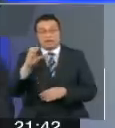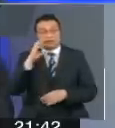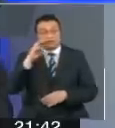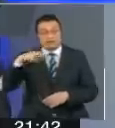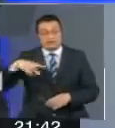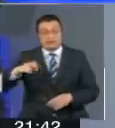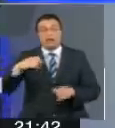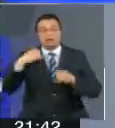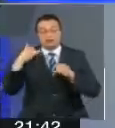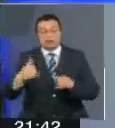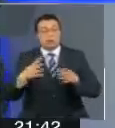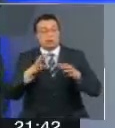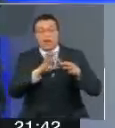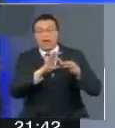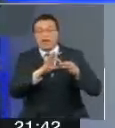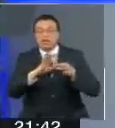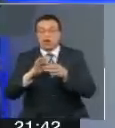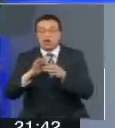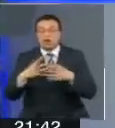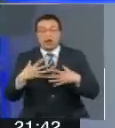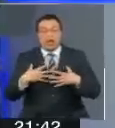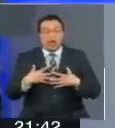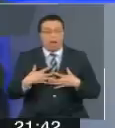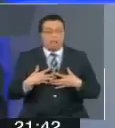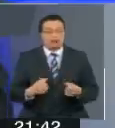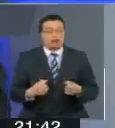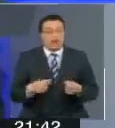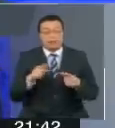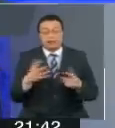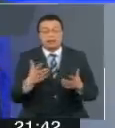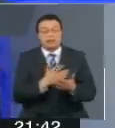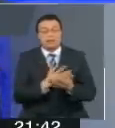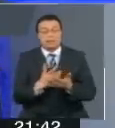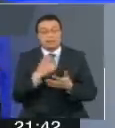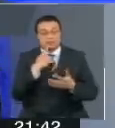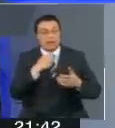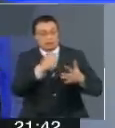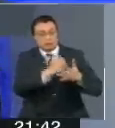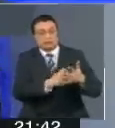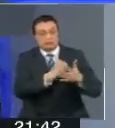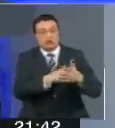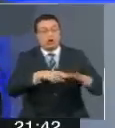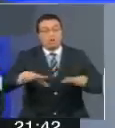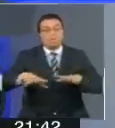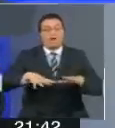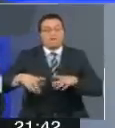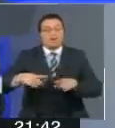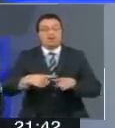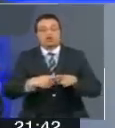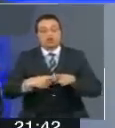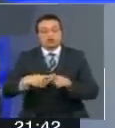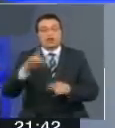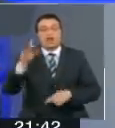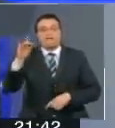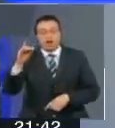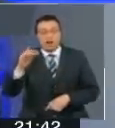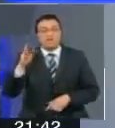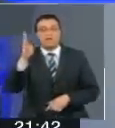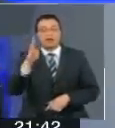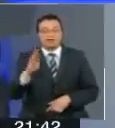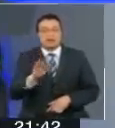lado de las historias apasionantes que suceden en la resistencia de los movimientos sociales en Bolivia,